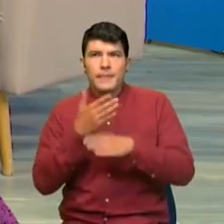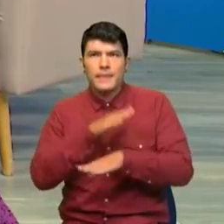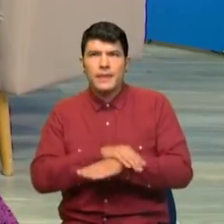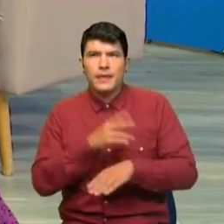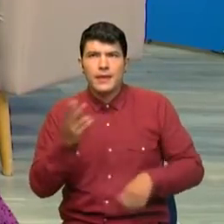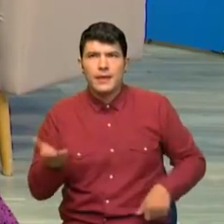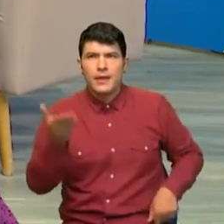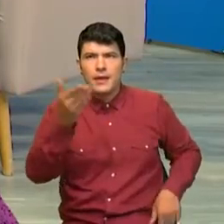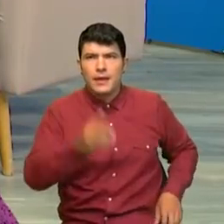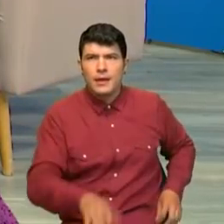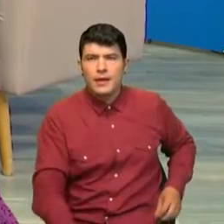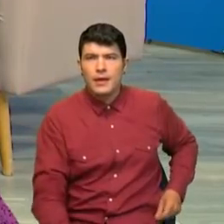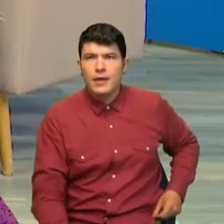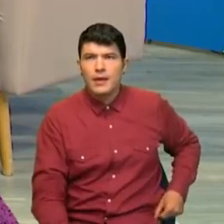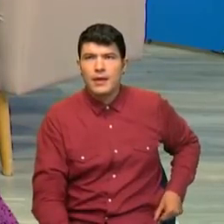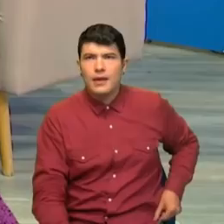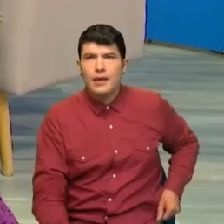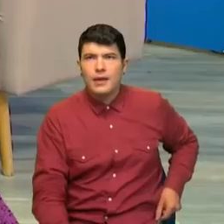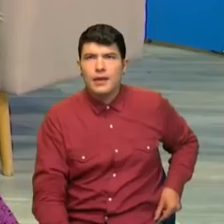sí, señor.